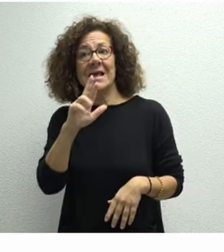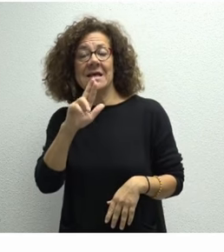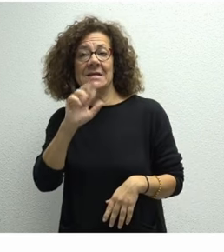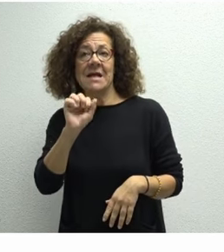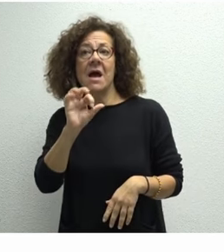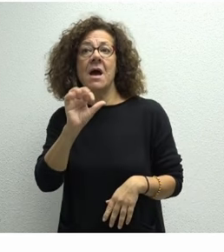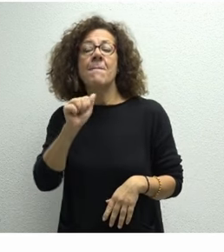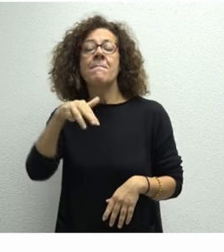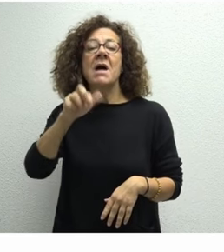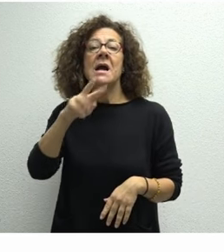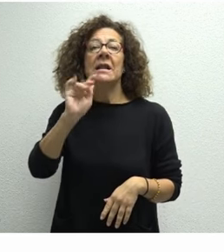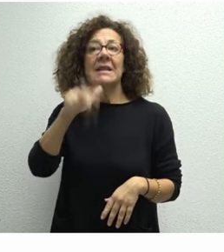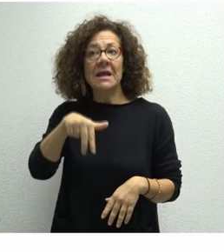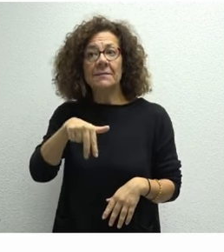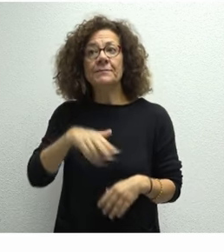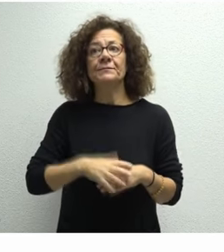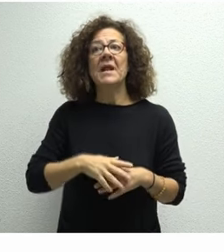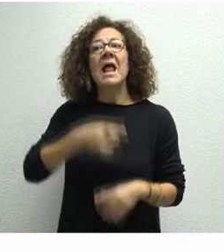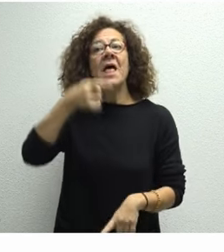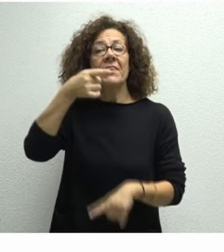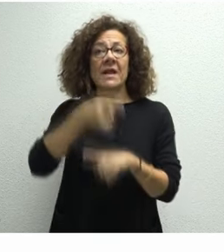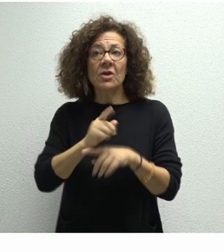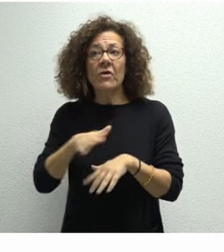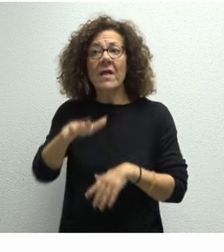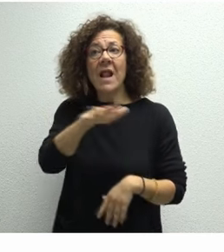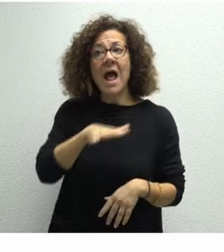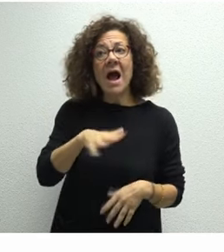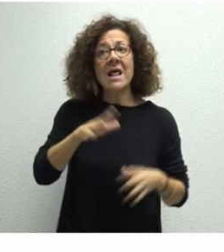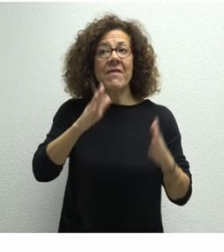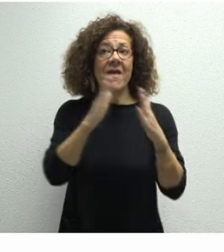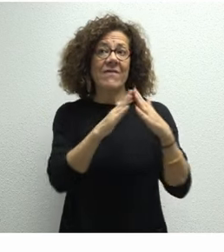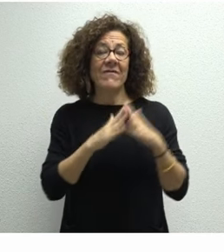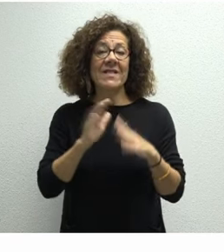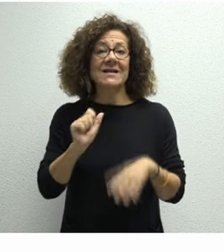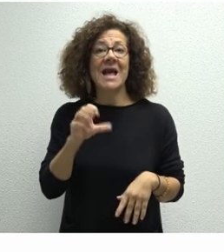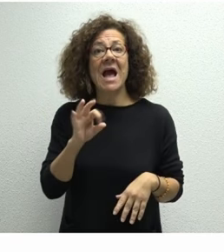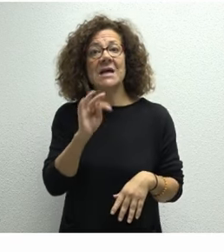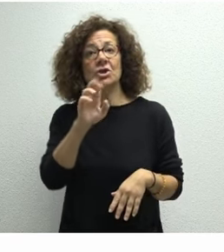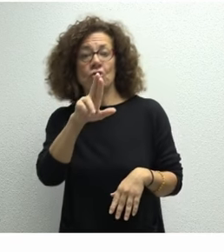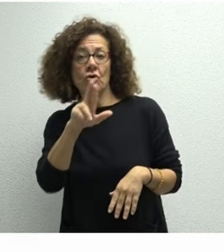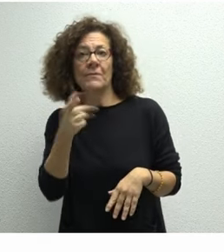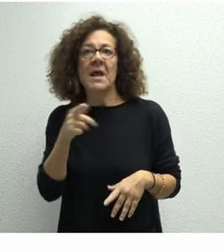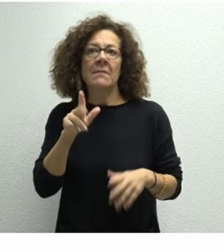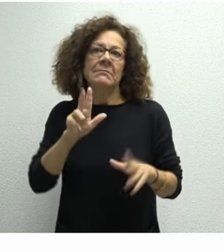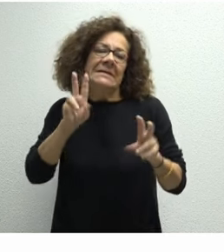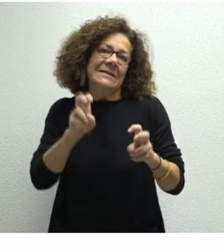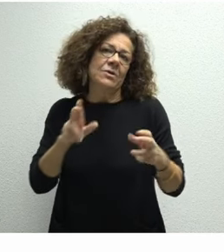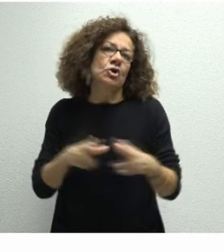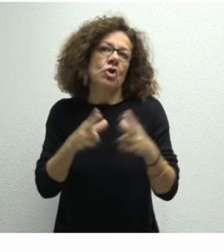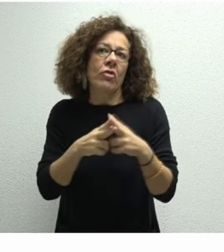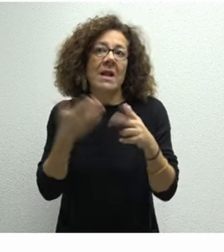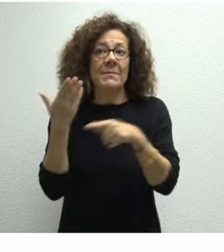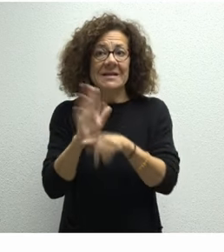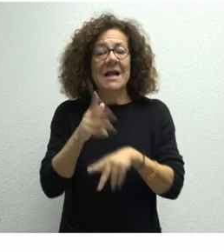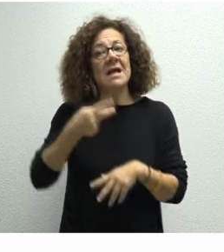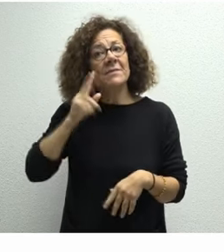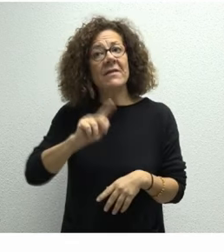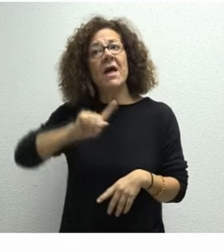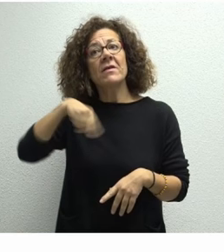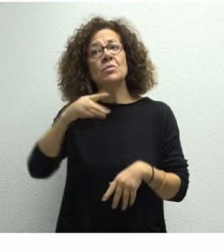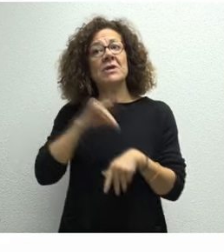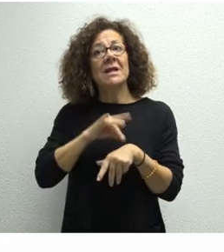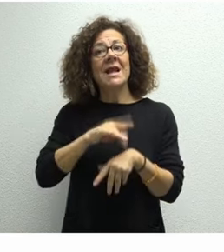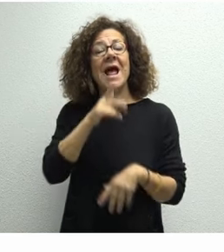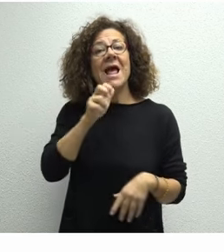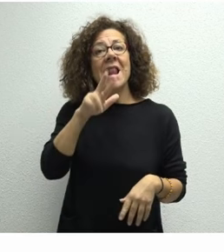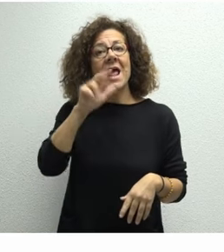que es la directora del área de vivendas de astor que es la entidad Eh no un poco del ámbito de de lo social que que va a presentar la experiencia y después la doora Elena